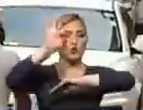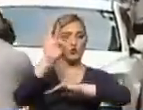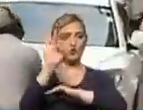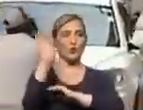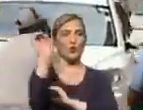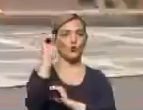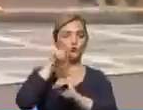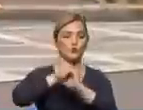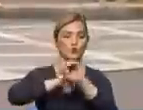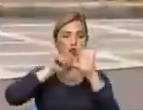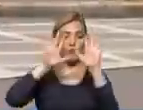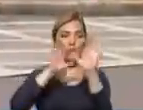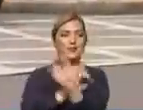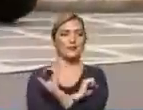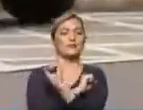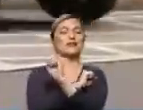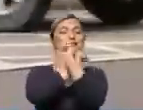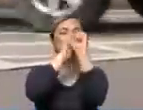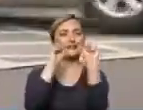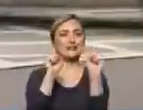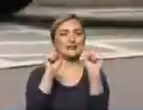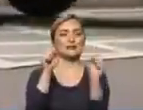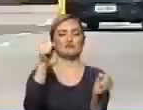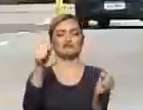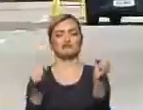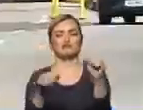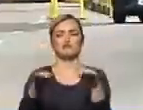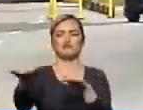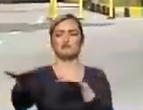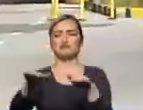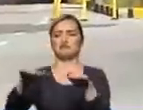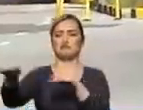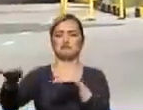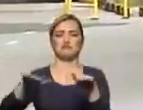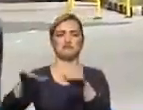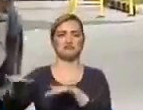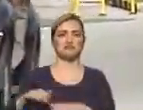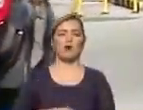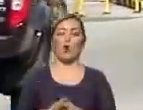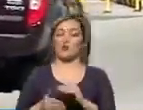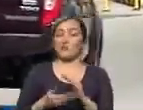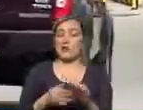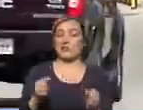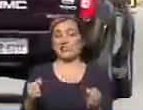las 10 de la mañana. Vehículos circulando unos tras otros, regresó el tráfico.